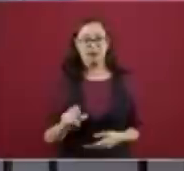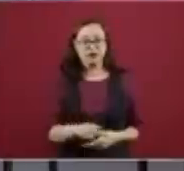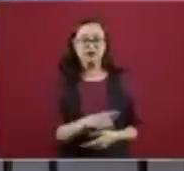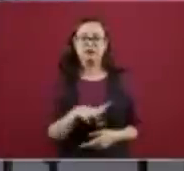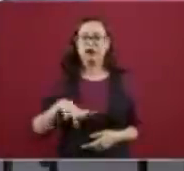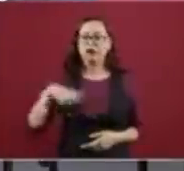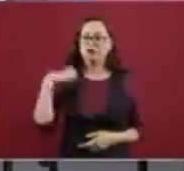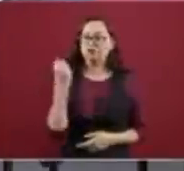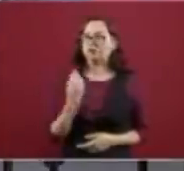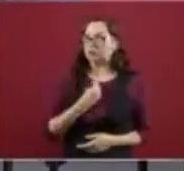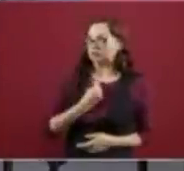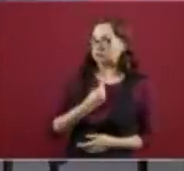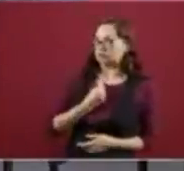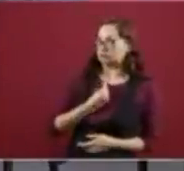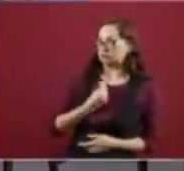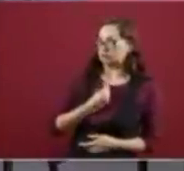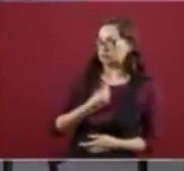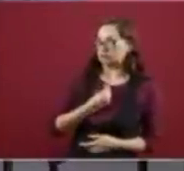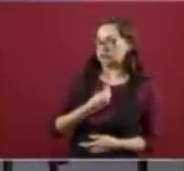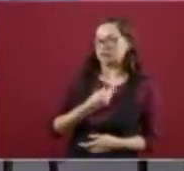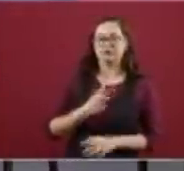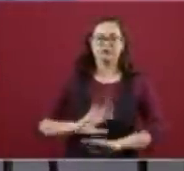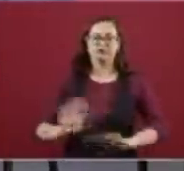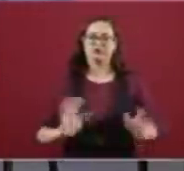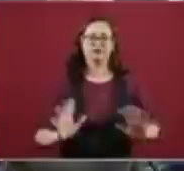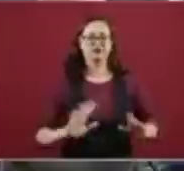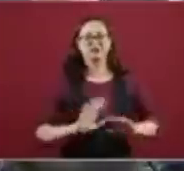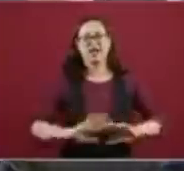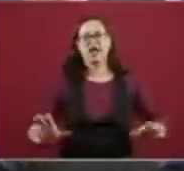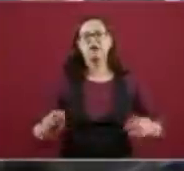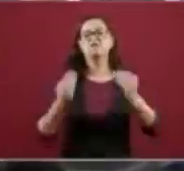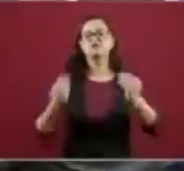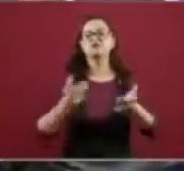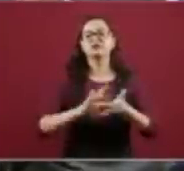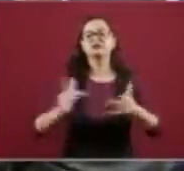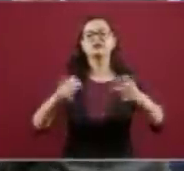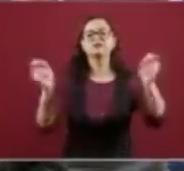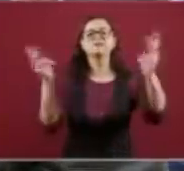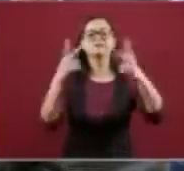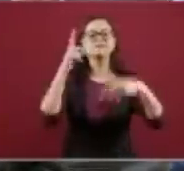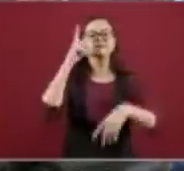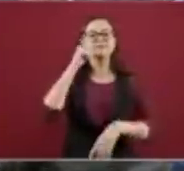Gabriel. Entonces, muchas gracias, nos vemos mañana.